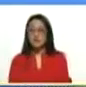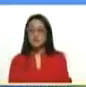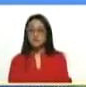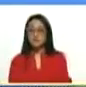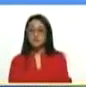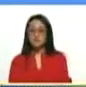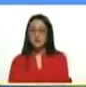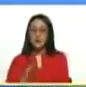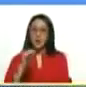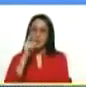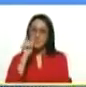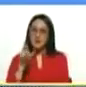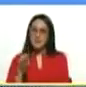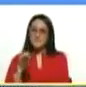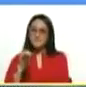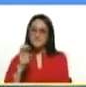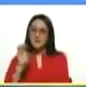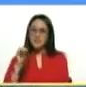Mehmet,